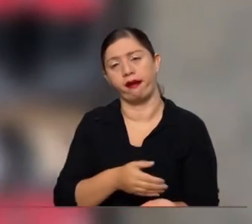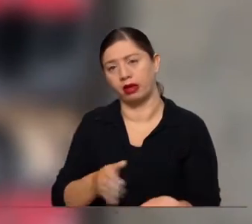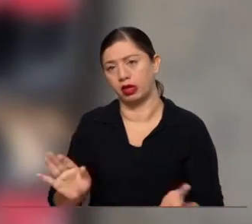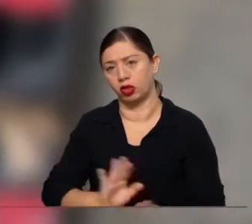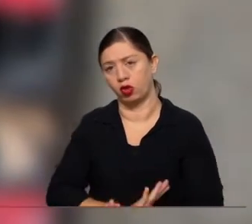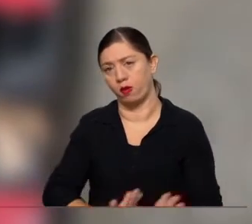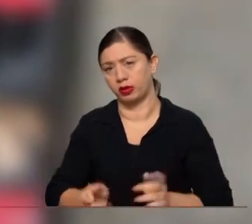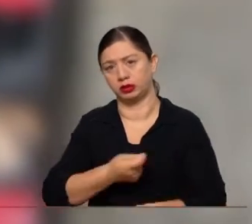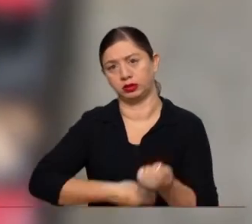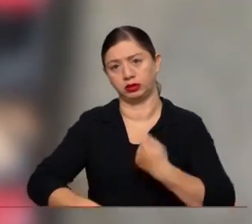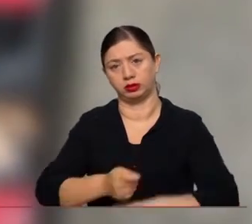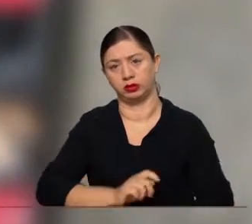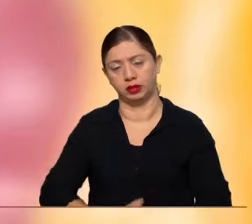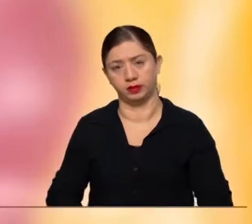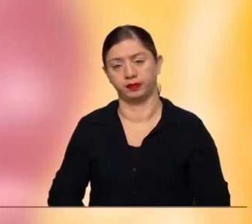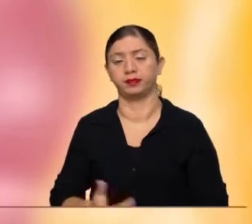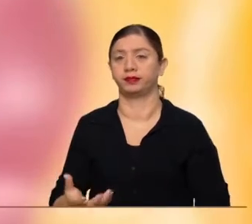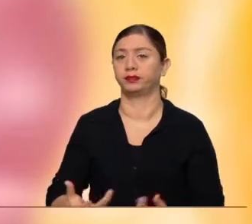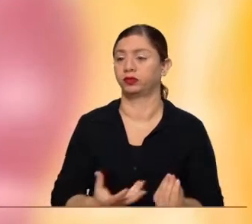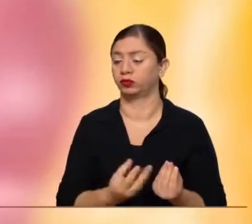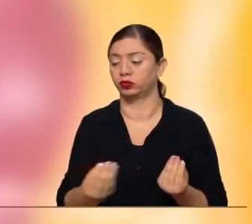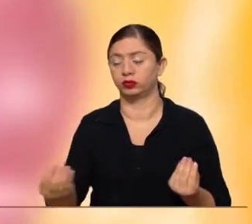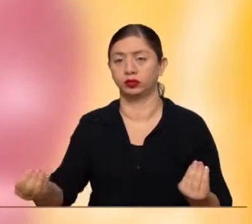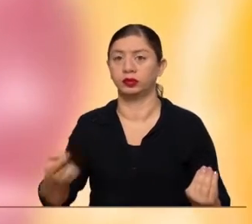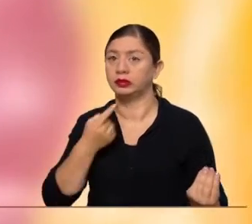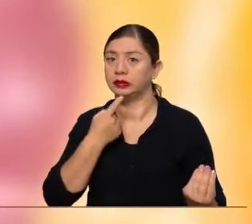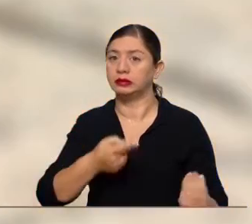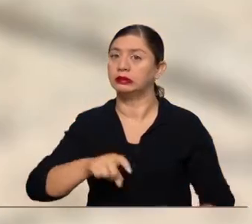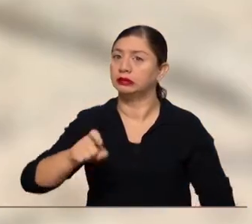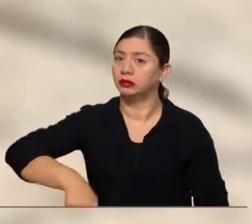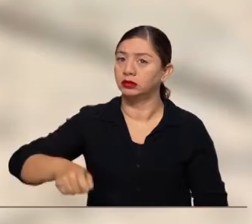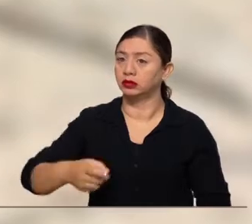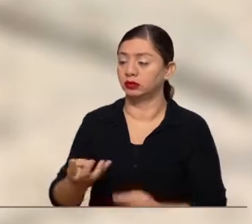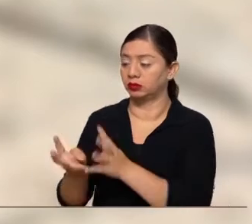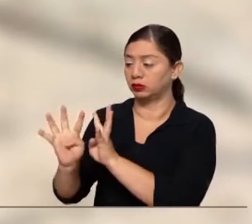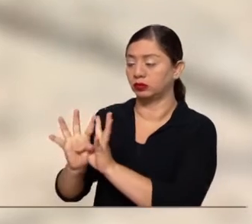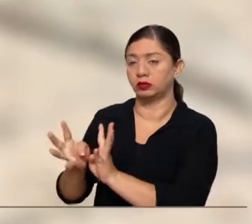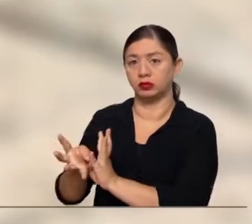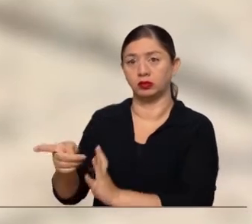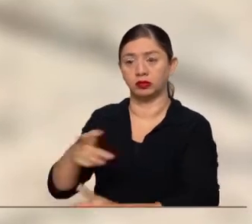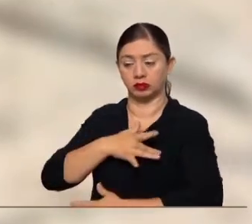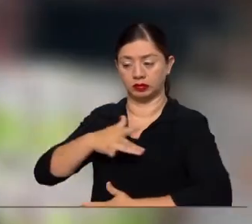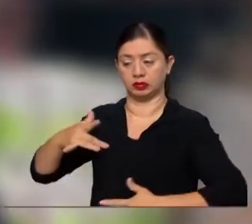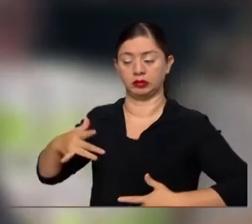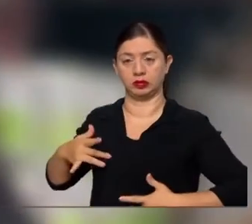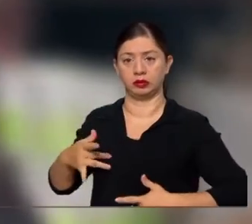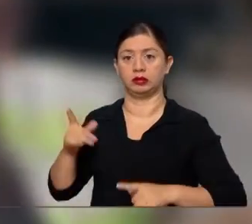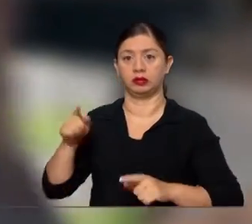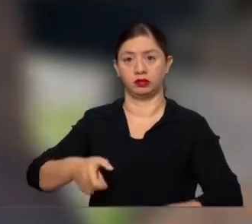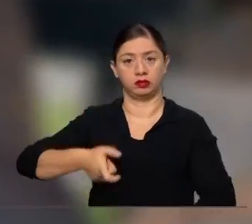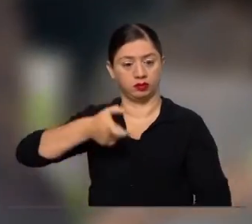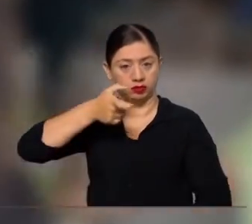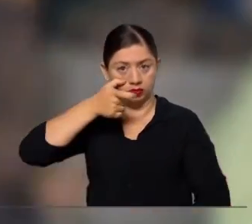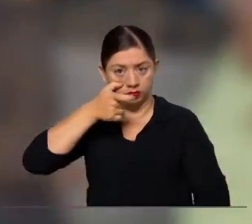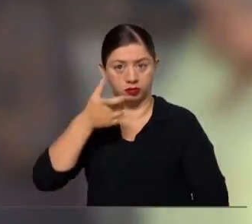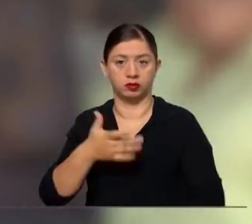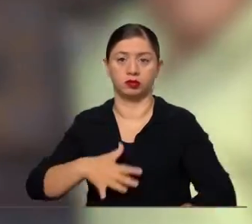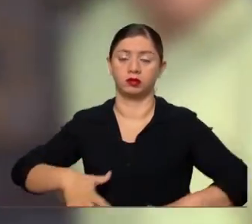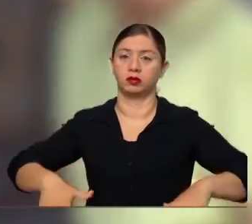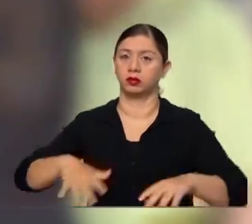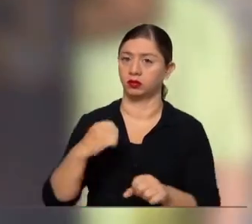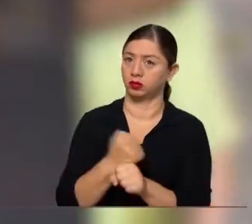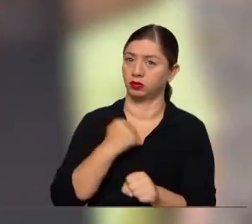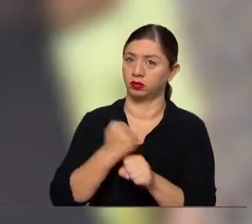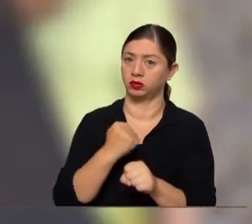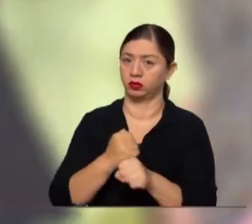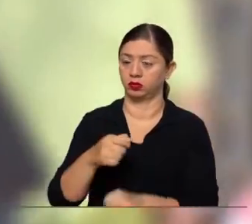colegio. Los gremios enfatizan en la necesidad de que el Congreso, además de la salud, vele por la protección de las plazas de trabajo